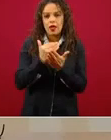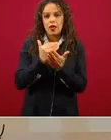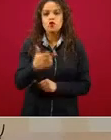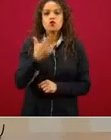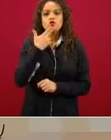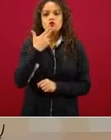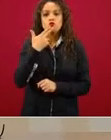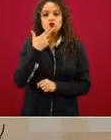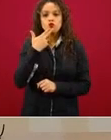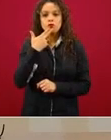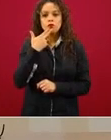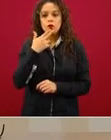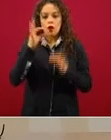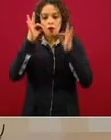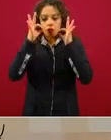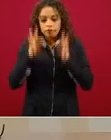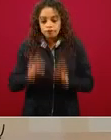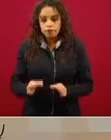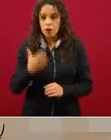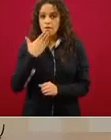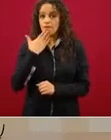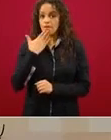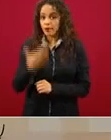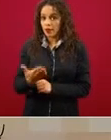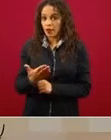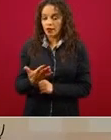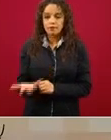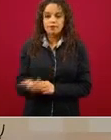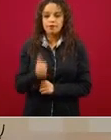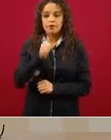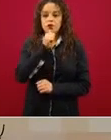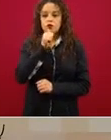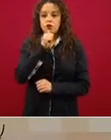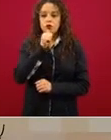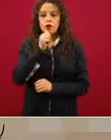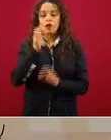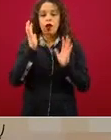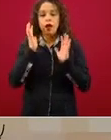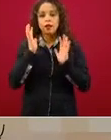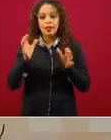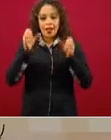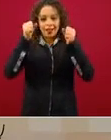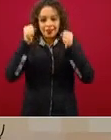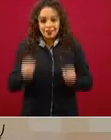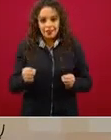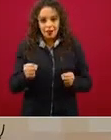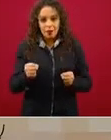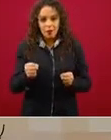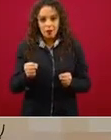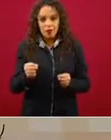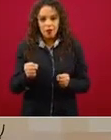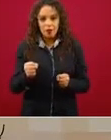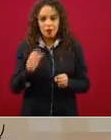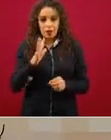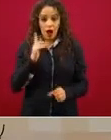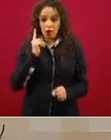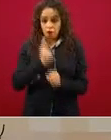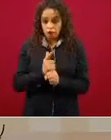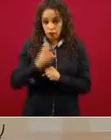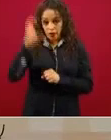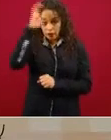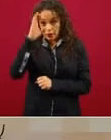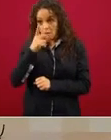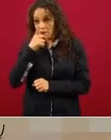cuya efectividad o eficacia más bien no ha sido todavía comprobada en condiciones que, de acuerdo